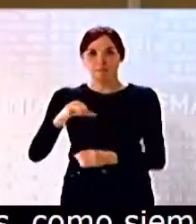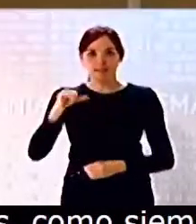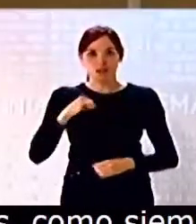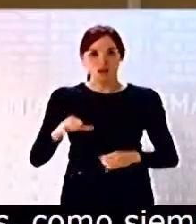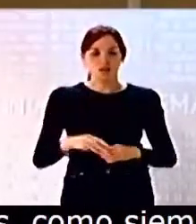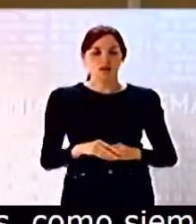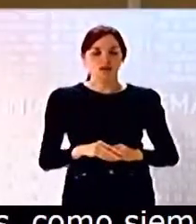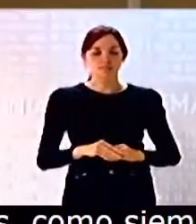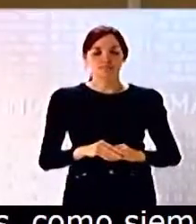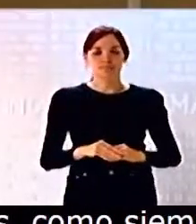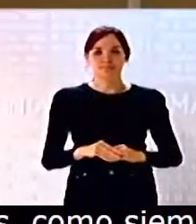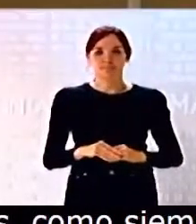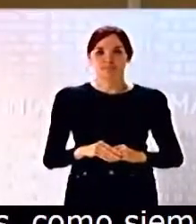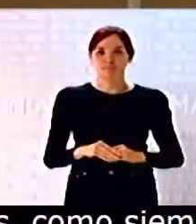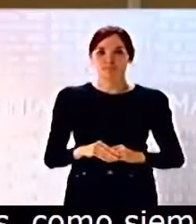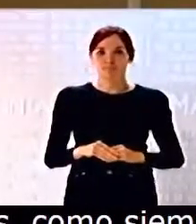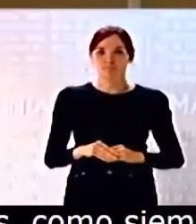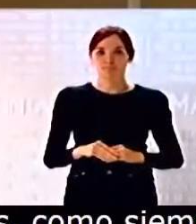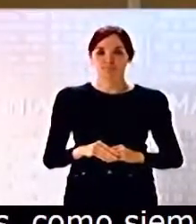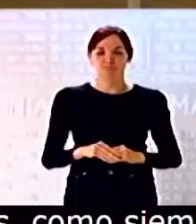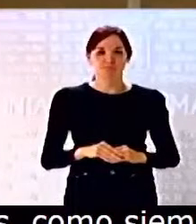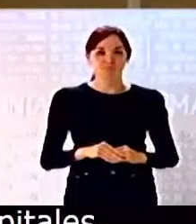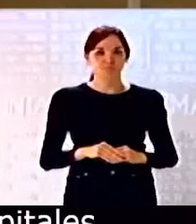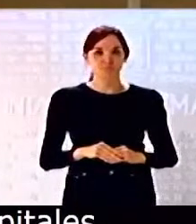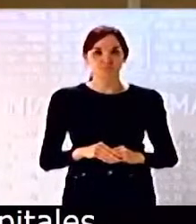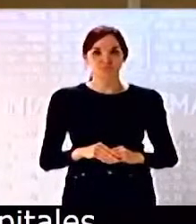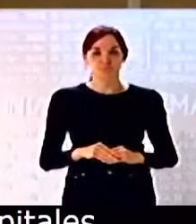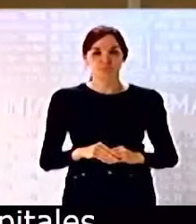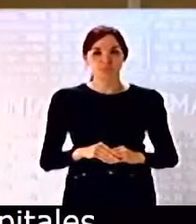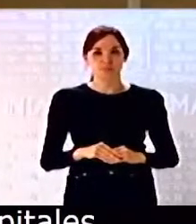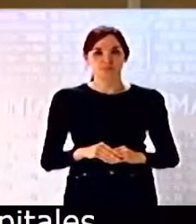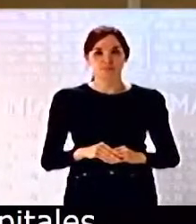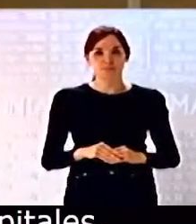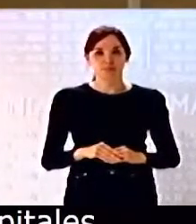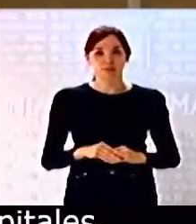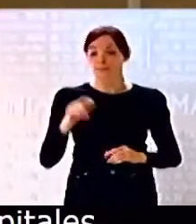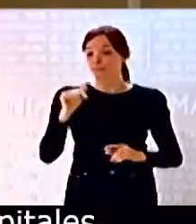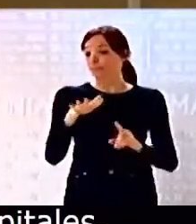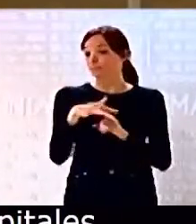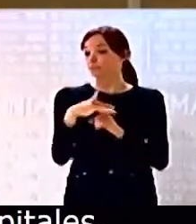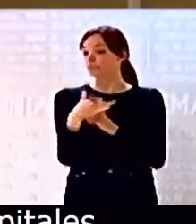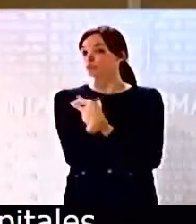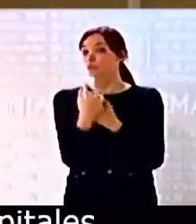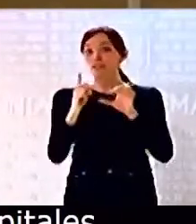hospitales. Esa, digamos, que sería nuestra situación